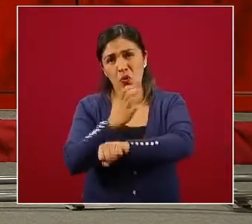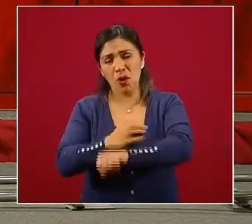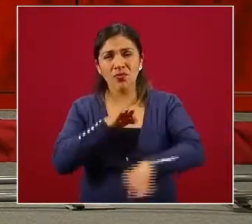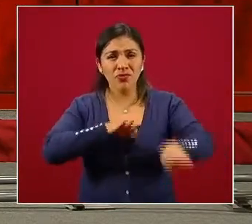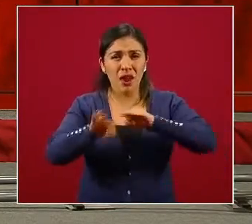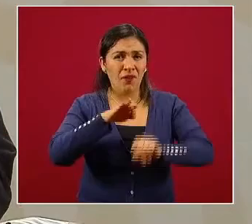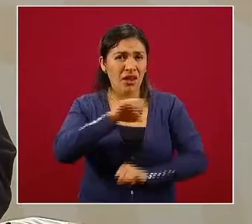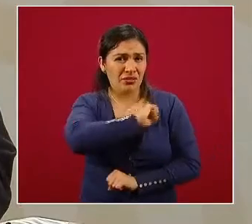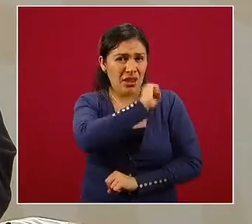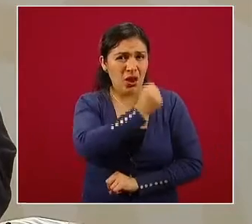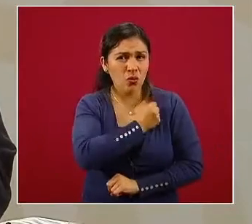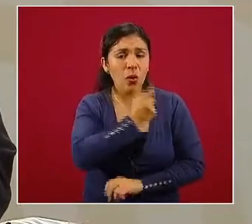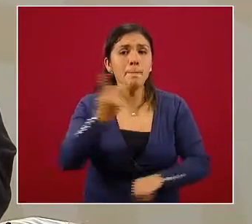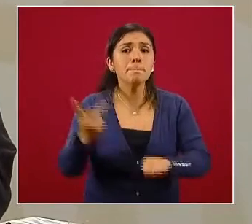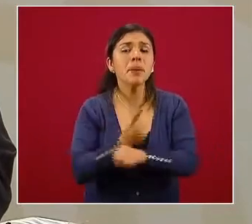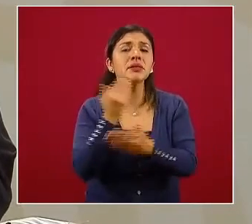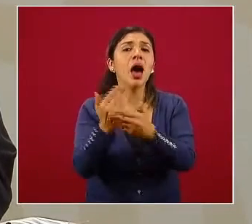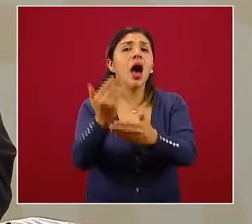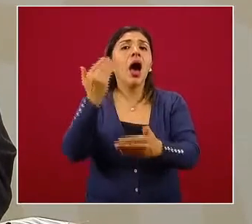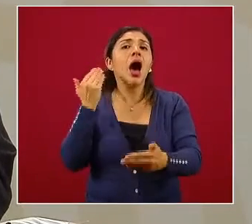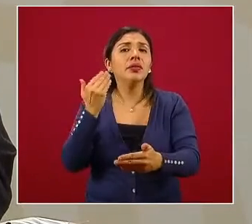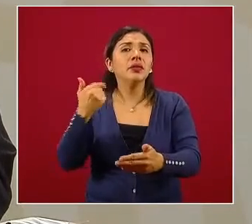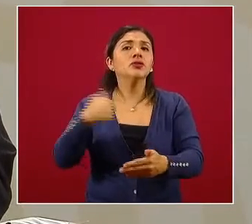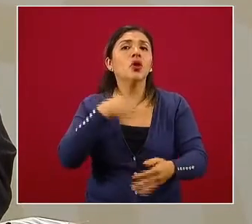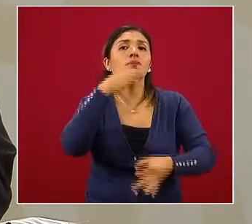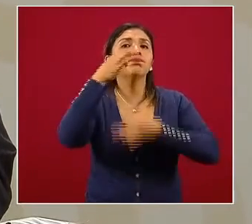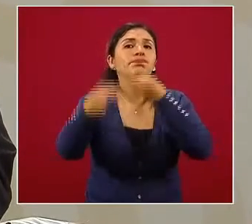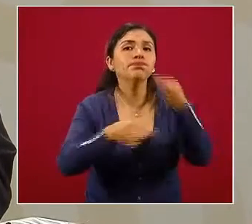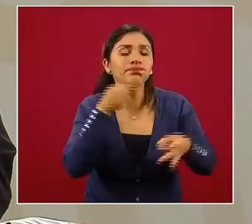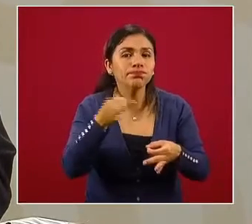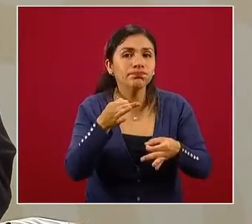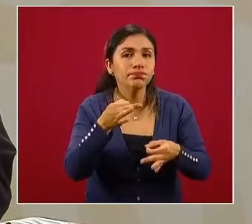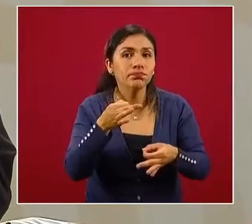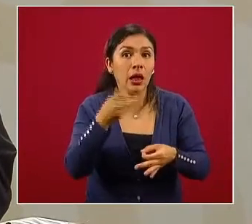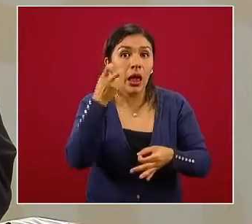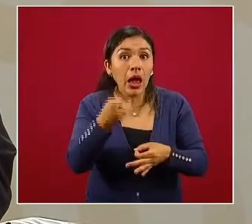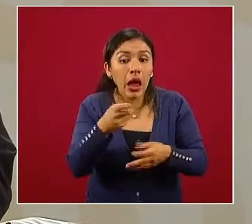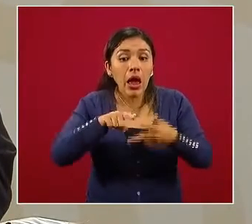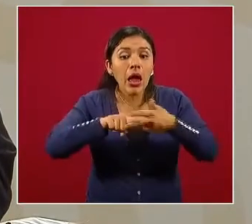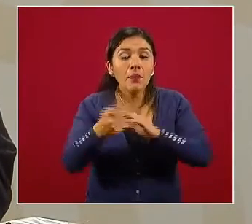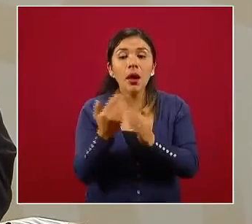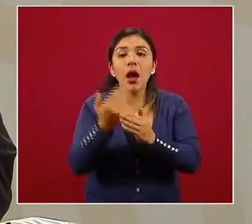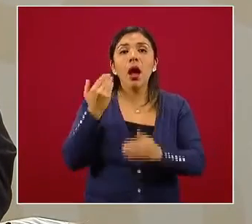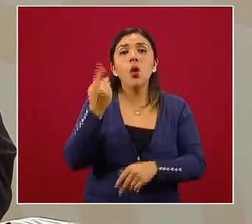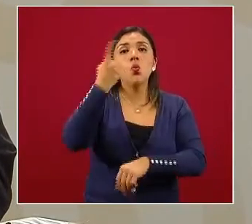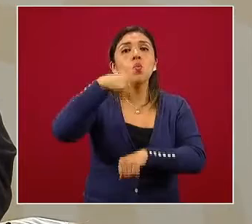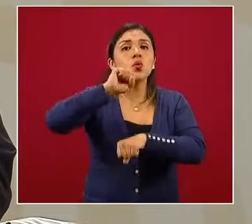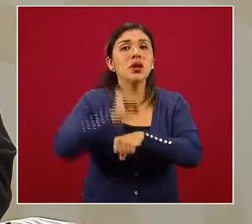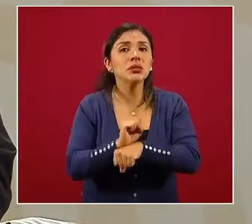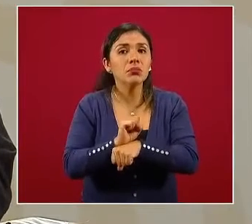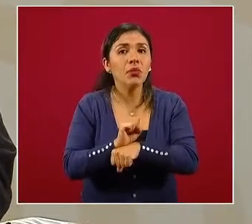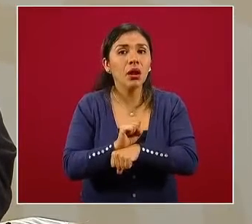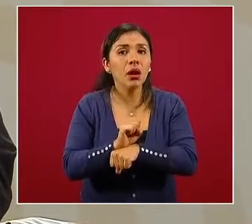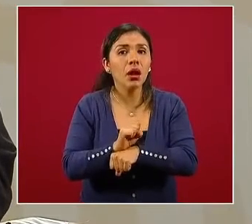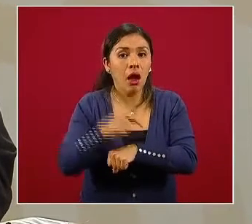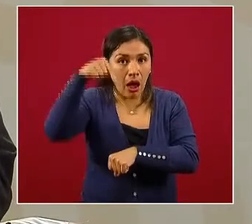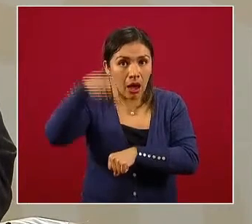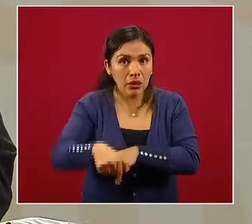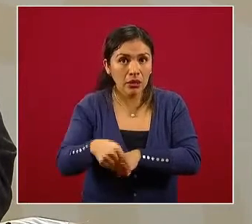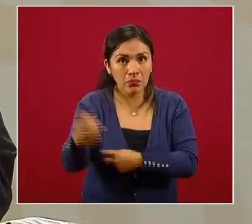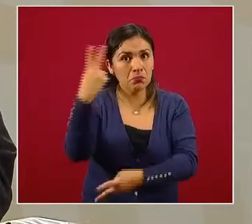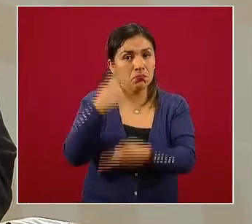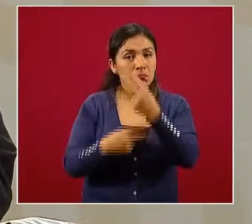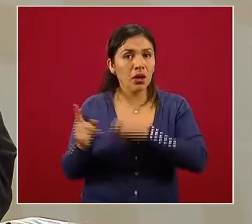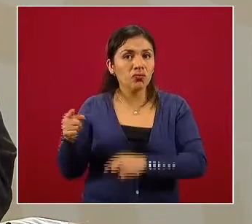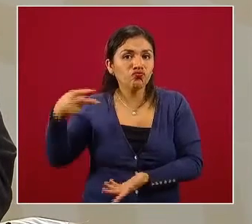trabajadores de la salud ocurrieron antes de este ofrecimiento. Entonces, este ofrecimiento apenas se anunció la semana pasada, vino aquí